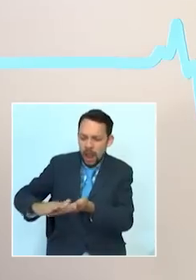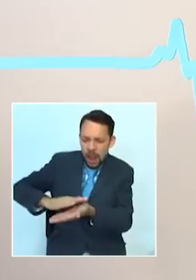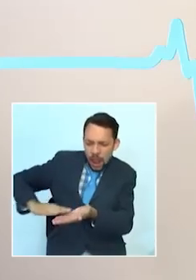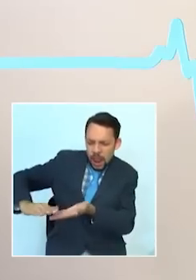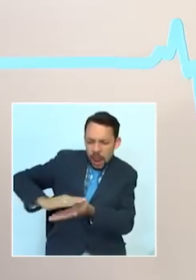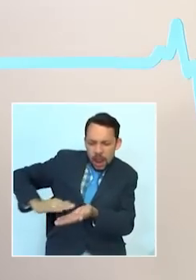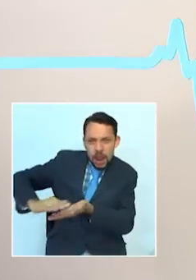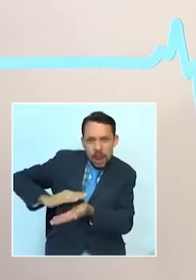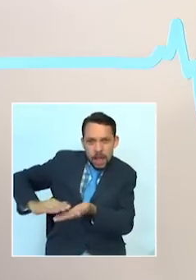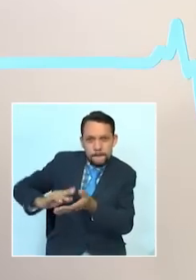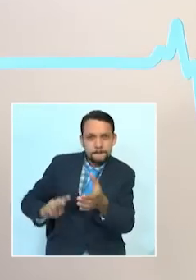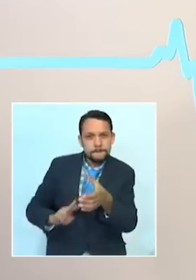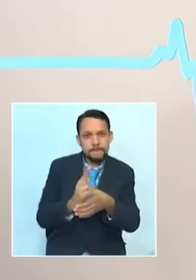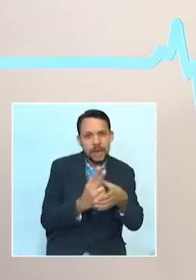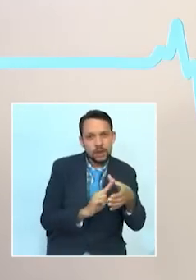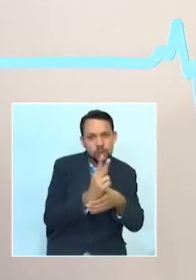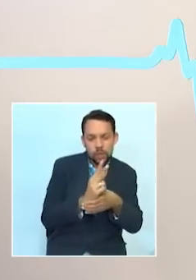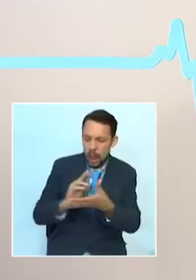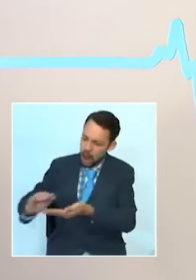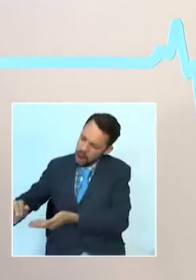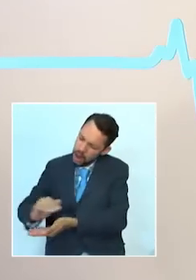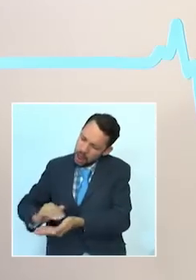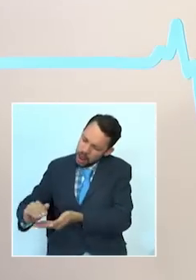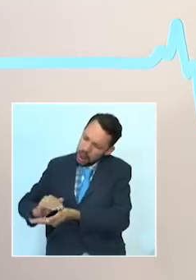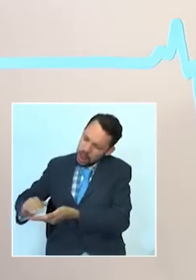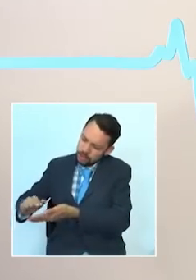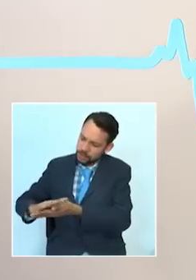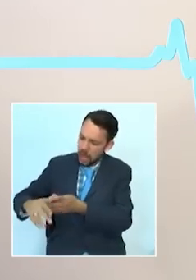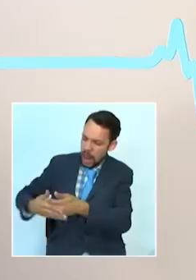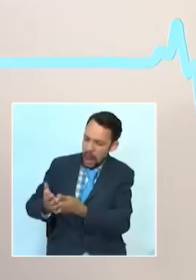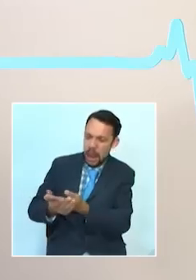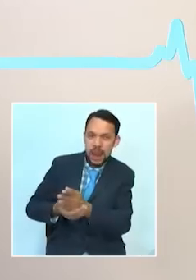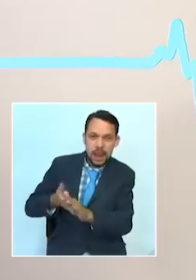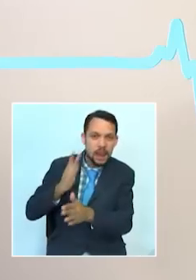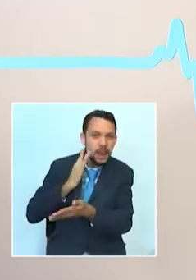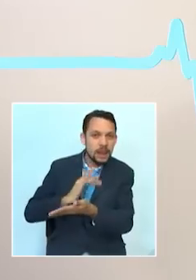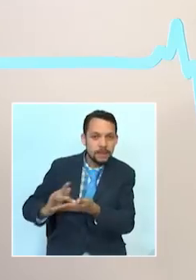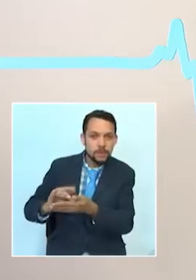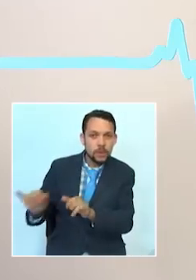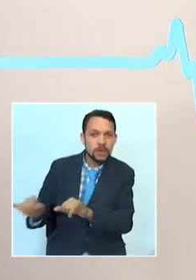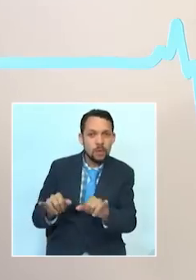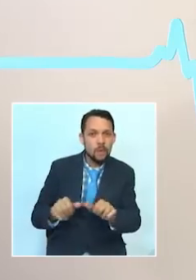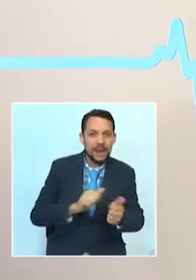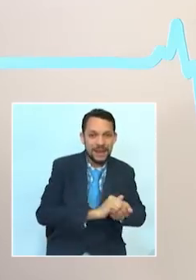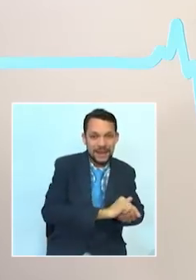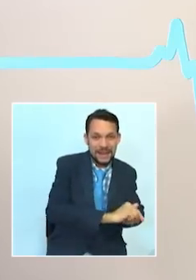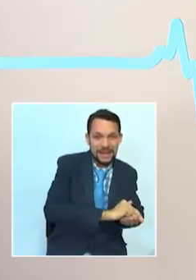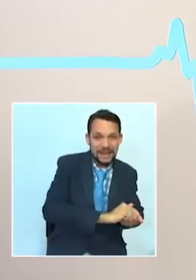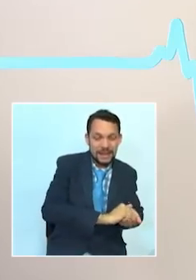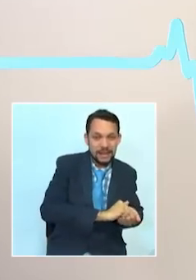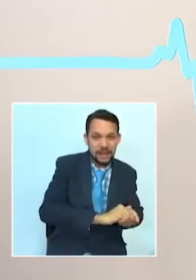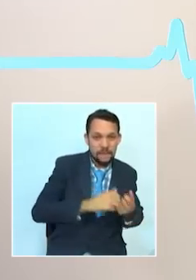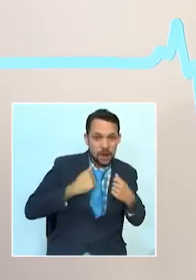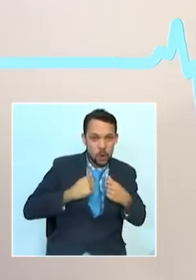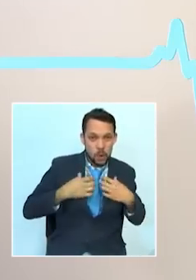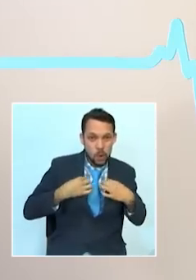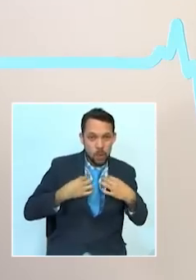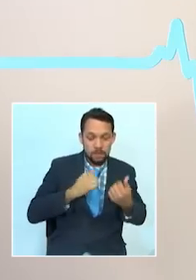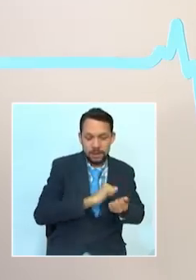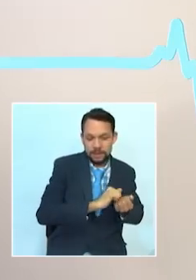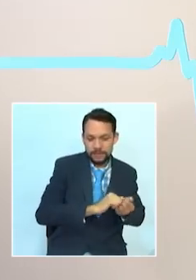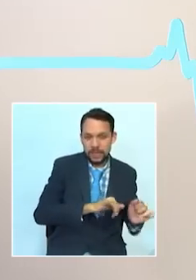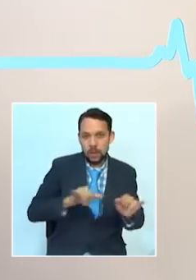bien las verduritas la limpiamos muy bien como si estuviéramos lavando ropa sin dañarlas después de esto la lavamos muy bien con